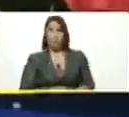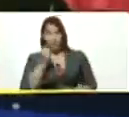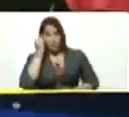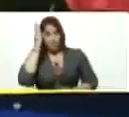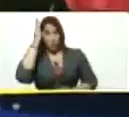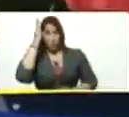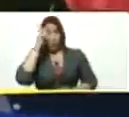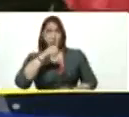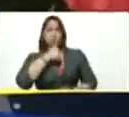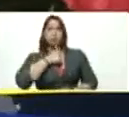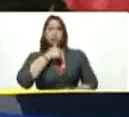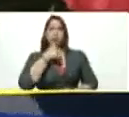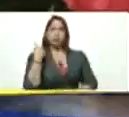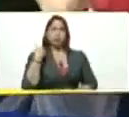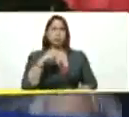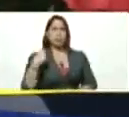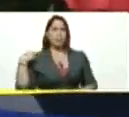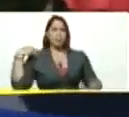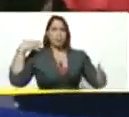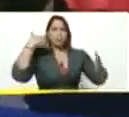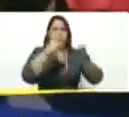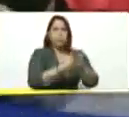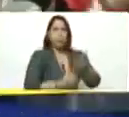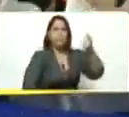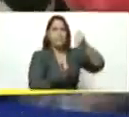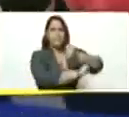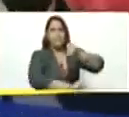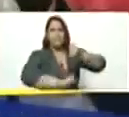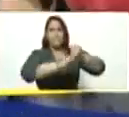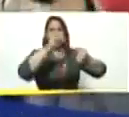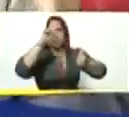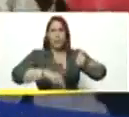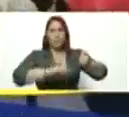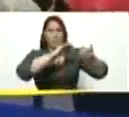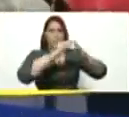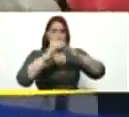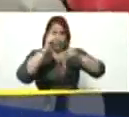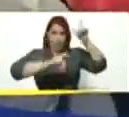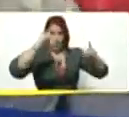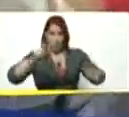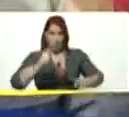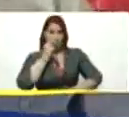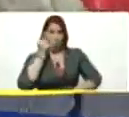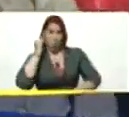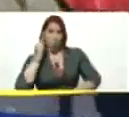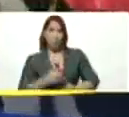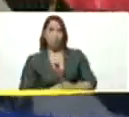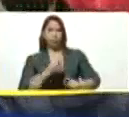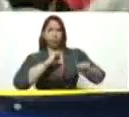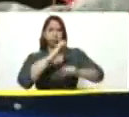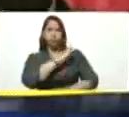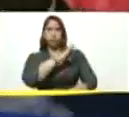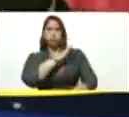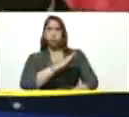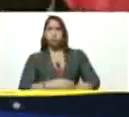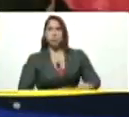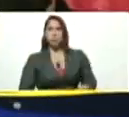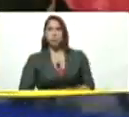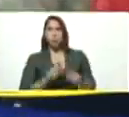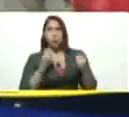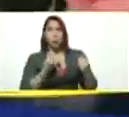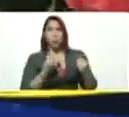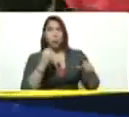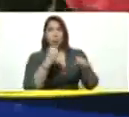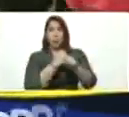y la resistencia que han tenido desde las bases, tanto los comuneros, las comuneras, los movimientos sociales, como la clase